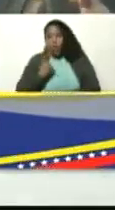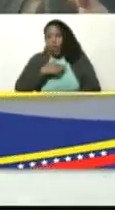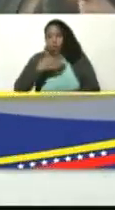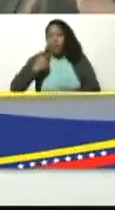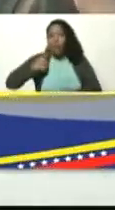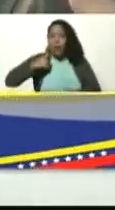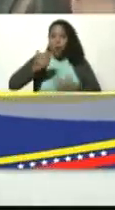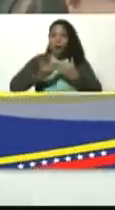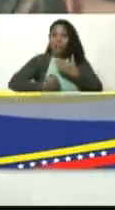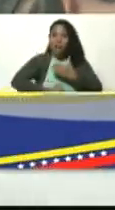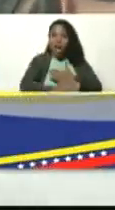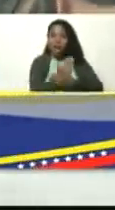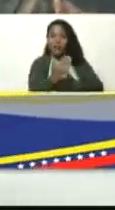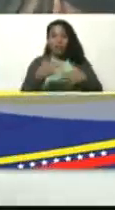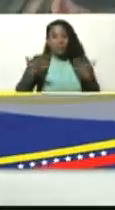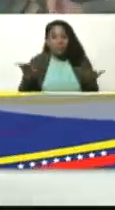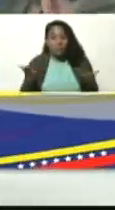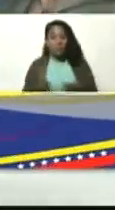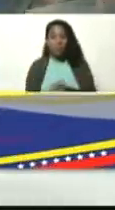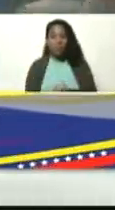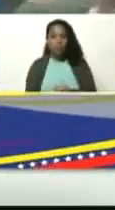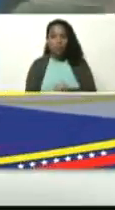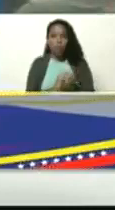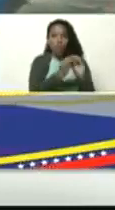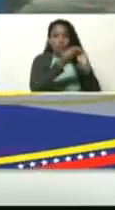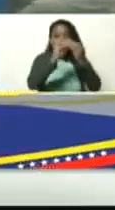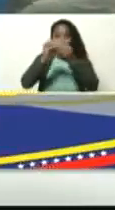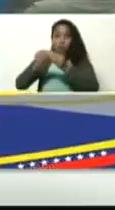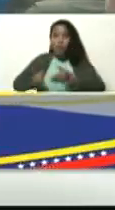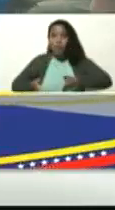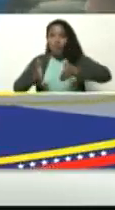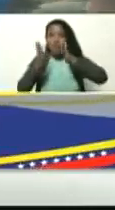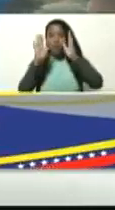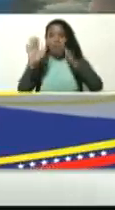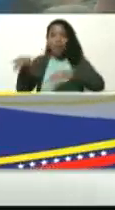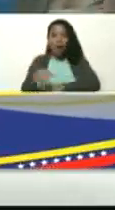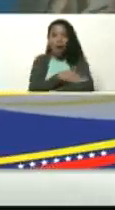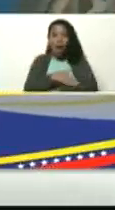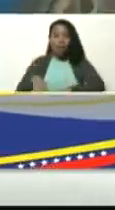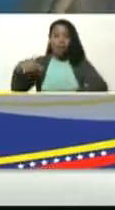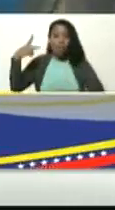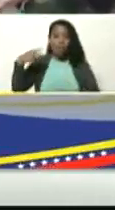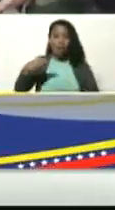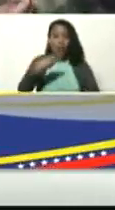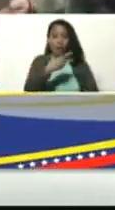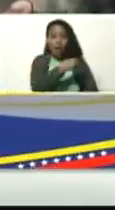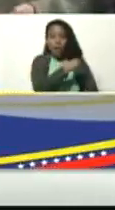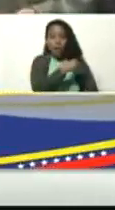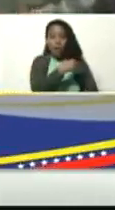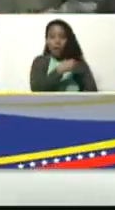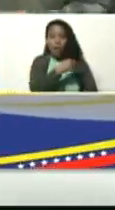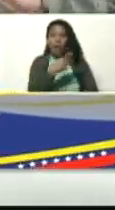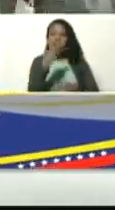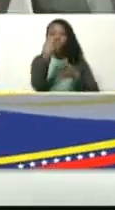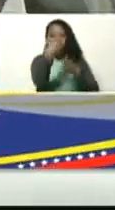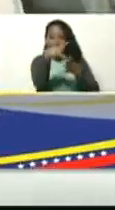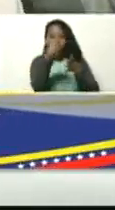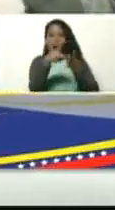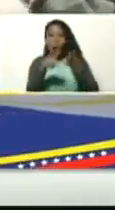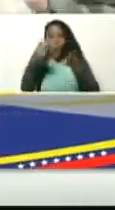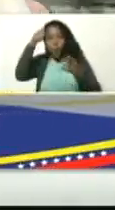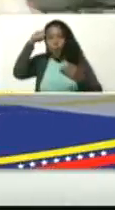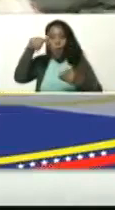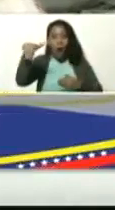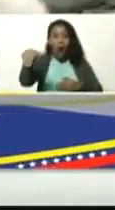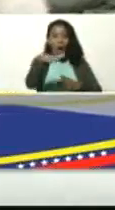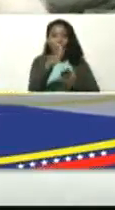avanzar en una reestructuración urbana de Tejería y de varios pueblos y